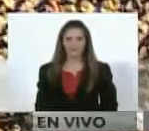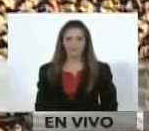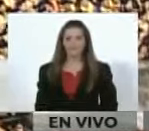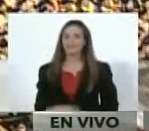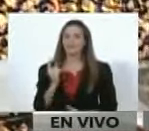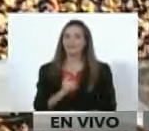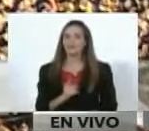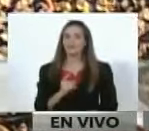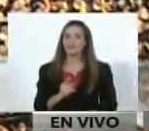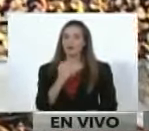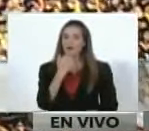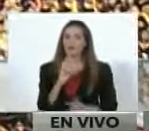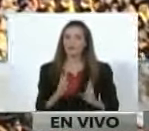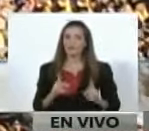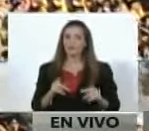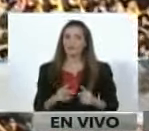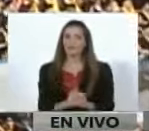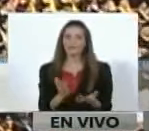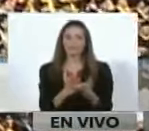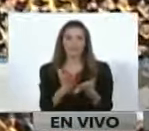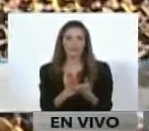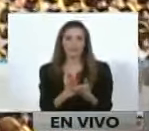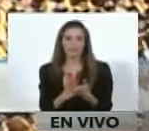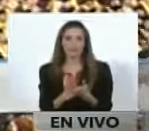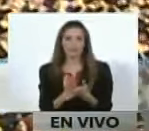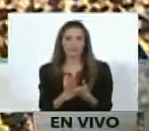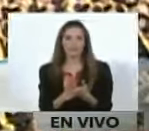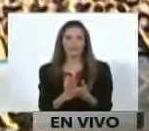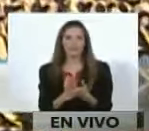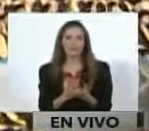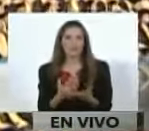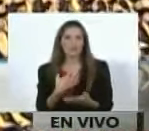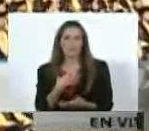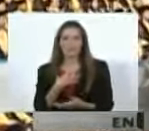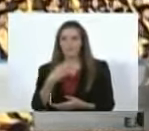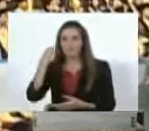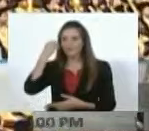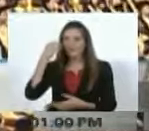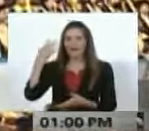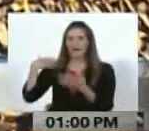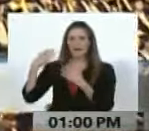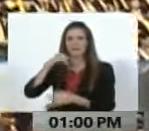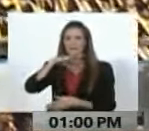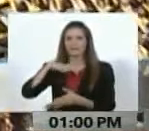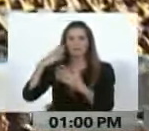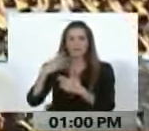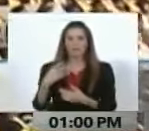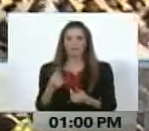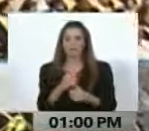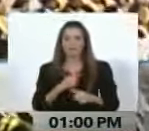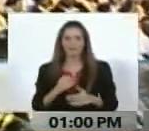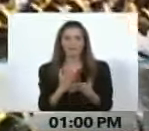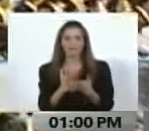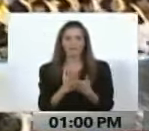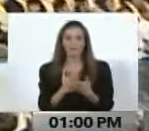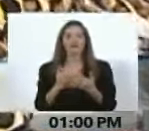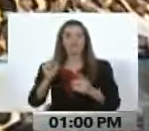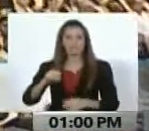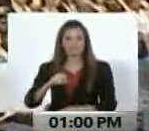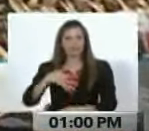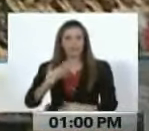Merecían y merecen oportunidades de estudio que eran impensables en el pasado. Sí